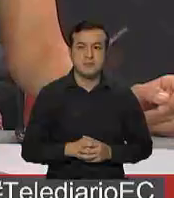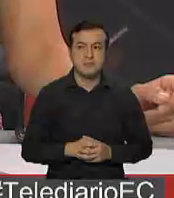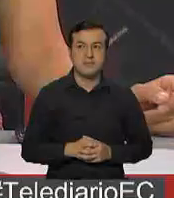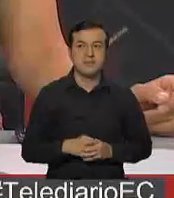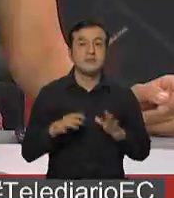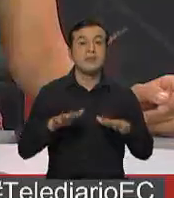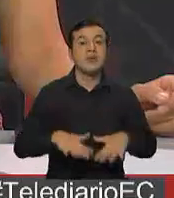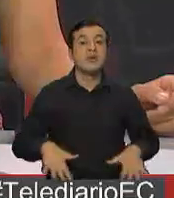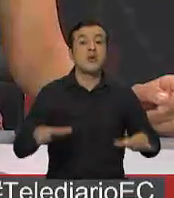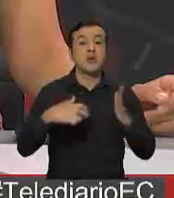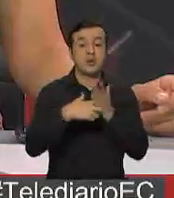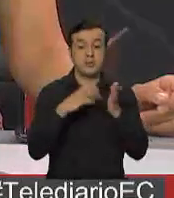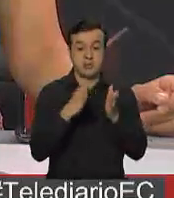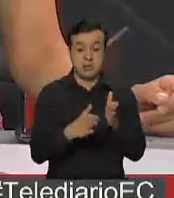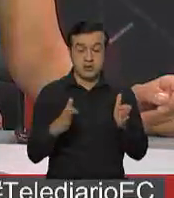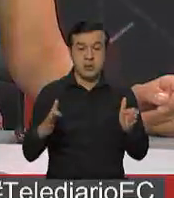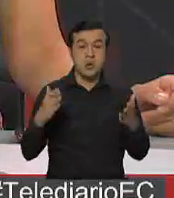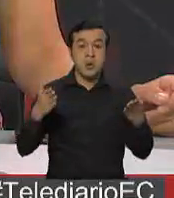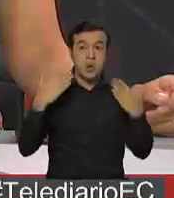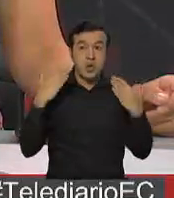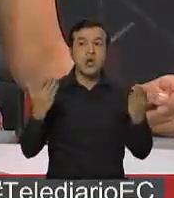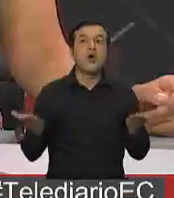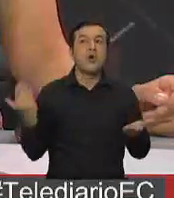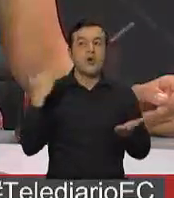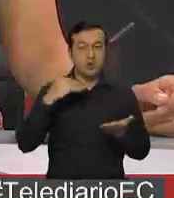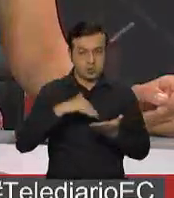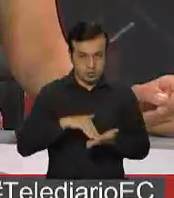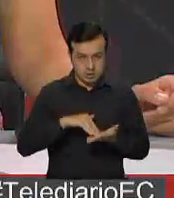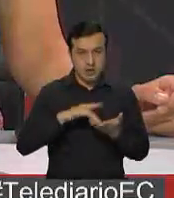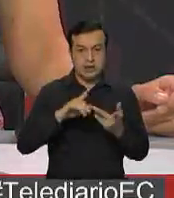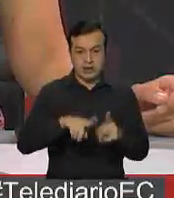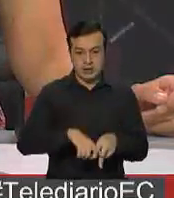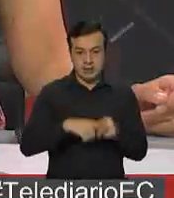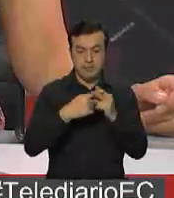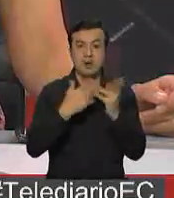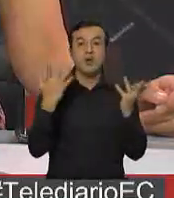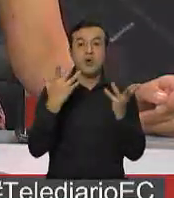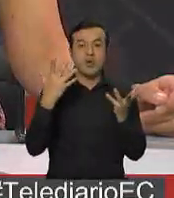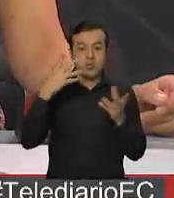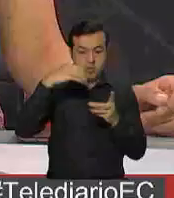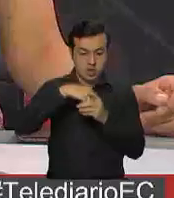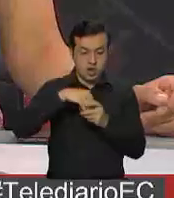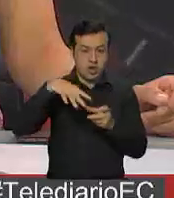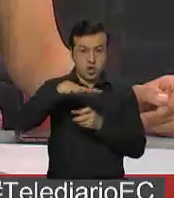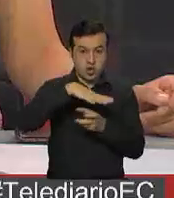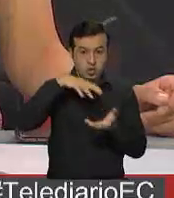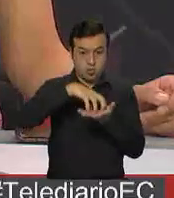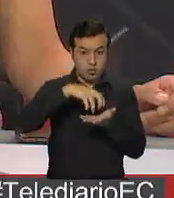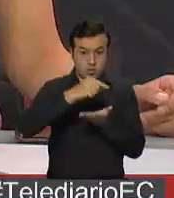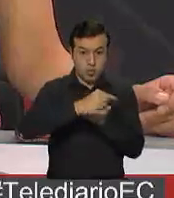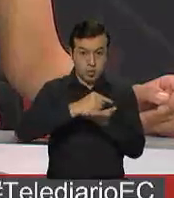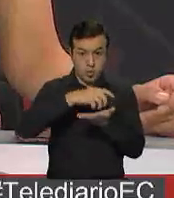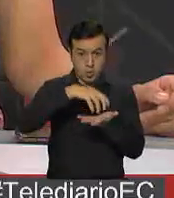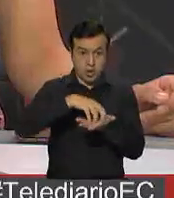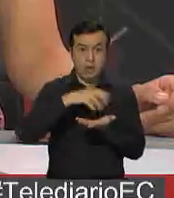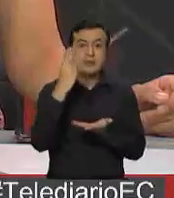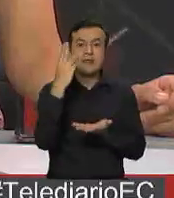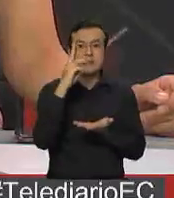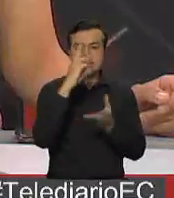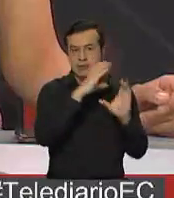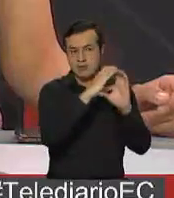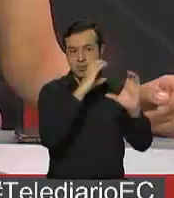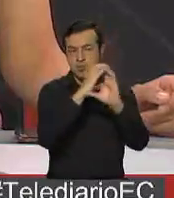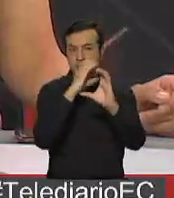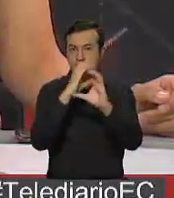Terminal terrestre de Guayaquil reanudó sus operaciones con 16 cooperativas intraprovinciales y estrictas medidas de bioseguridad. Veamos